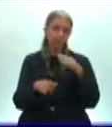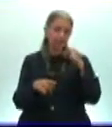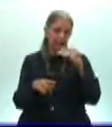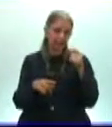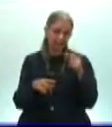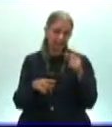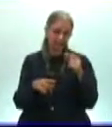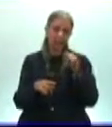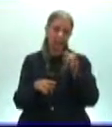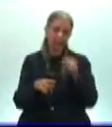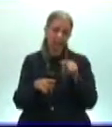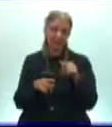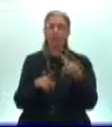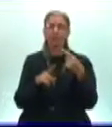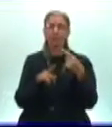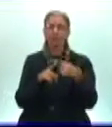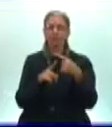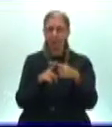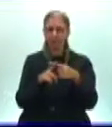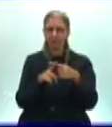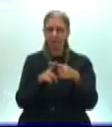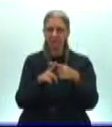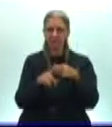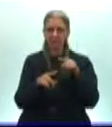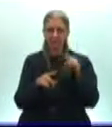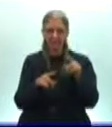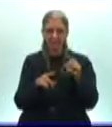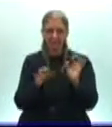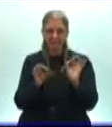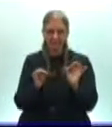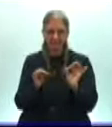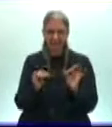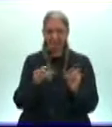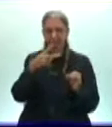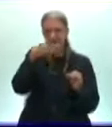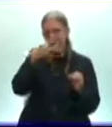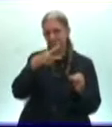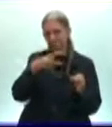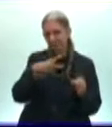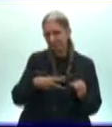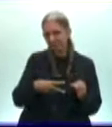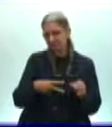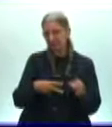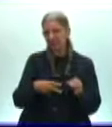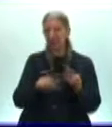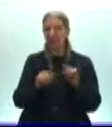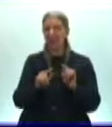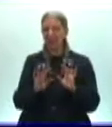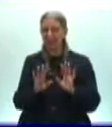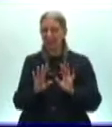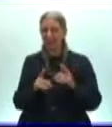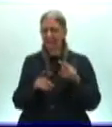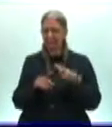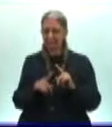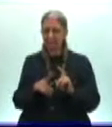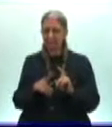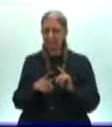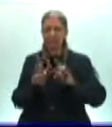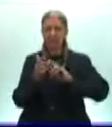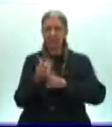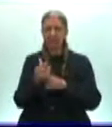se mantiene el sentido de la desigualdad. En este caso decimos que al multiplicar o